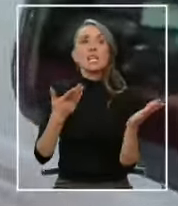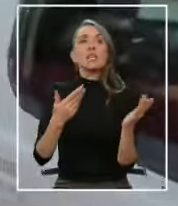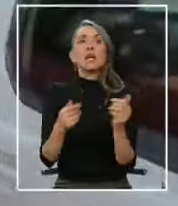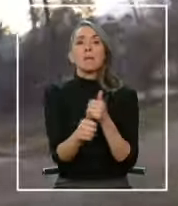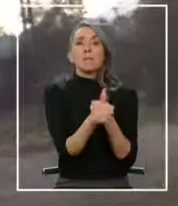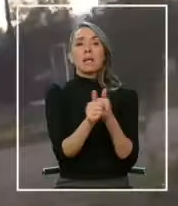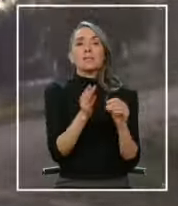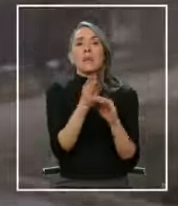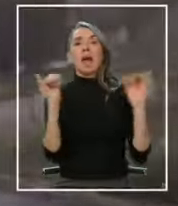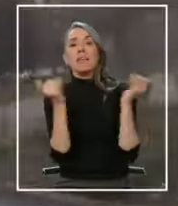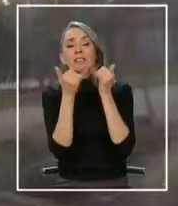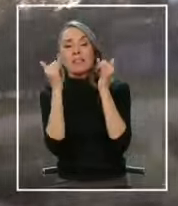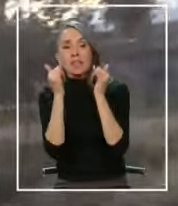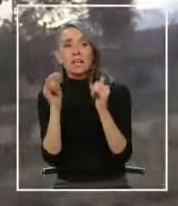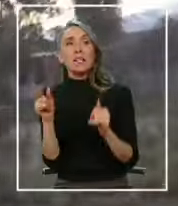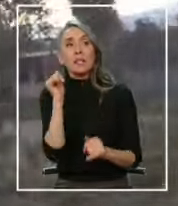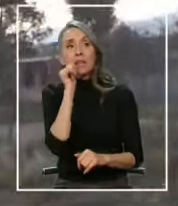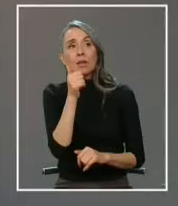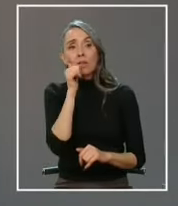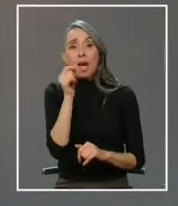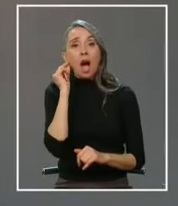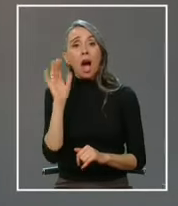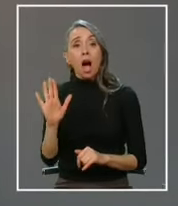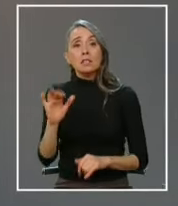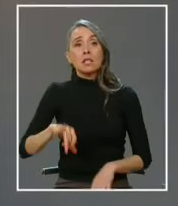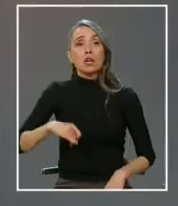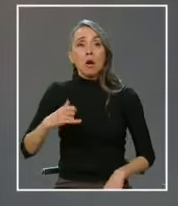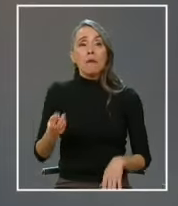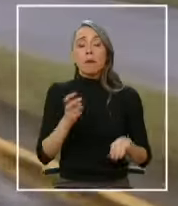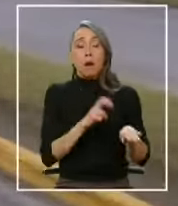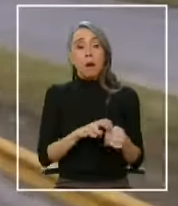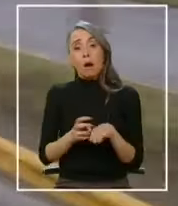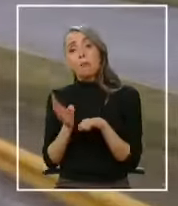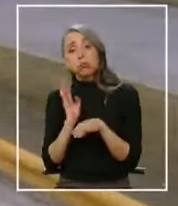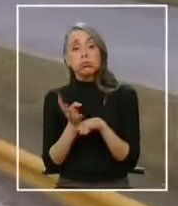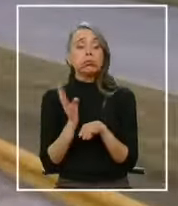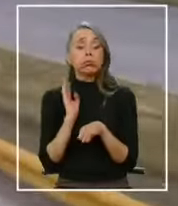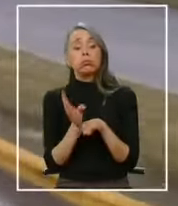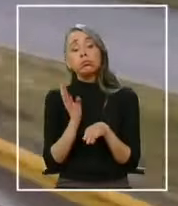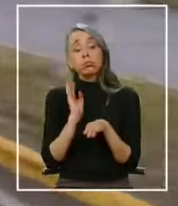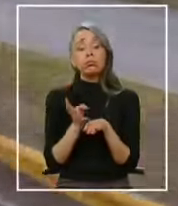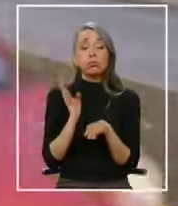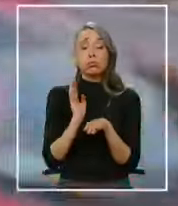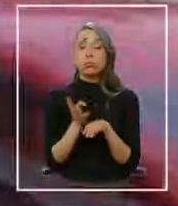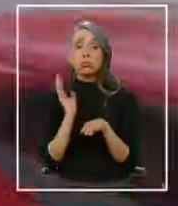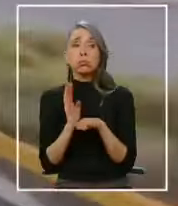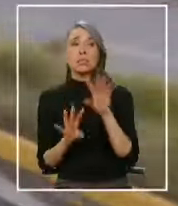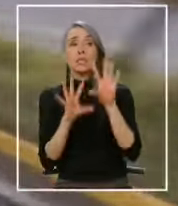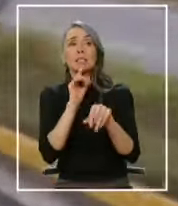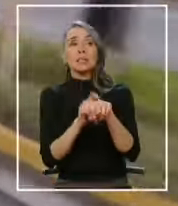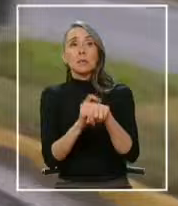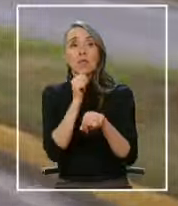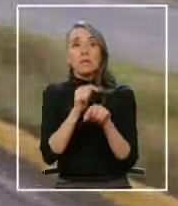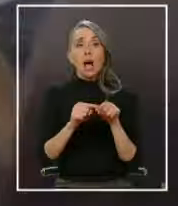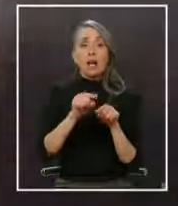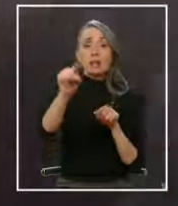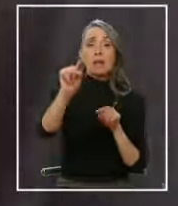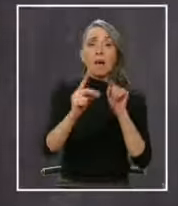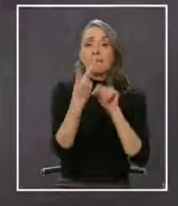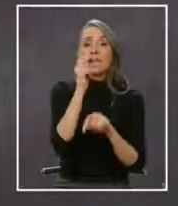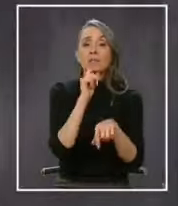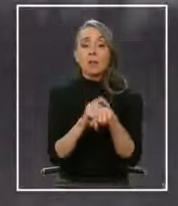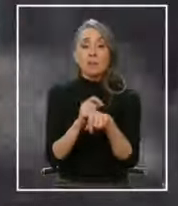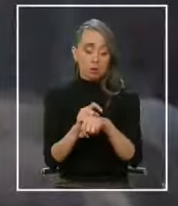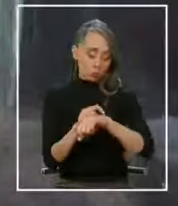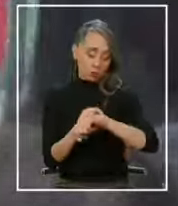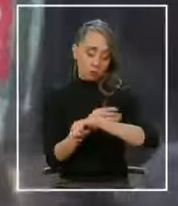para la entretención. Así es la rutina diaria de esta joven. Nos queda como de viaje unos 15 minutos, 20.